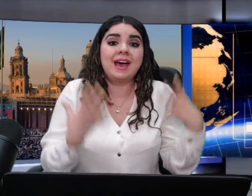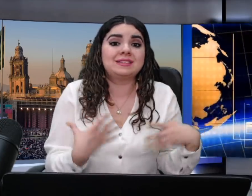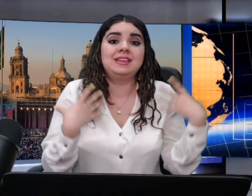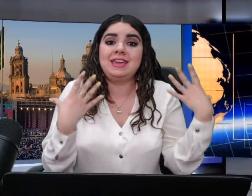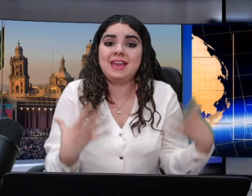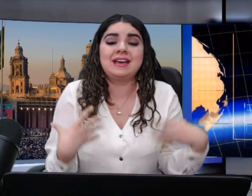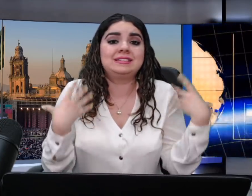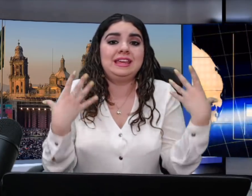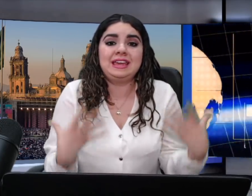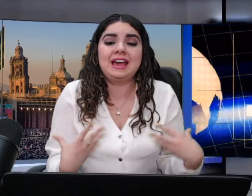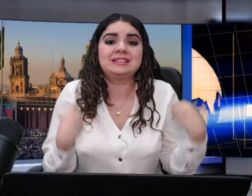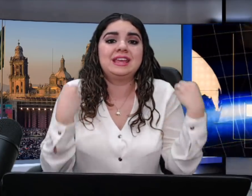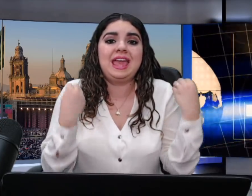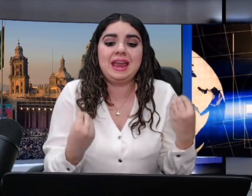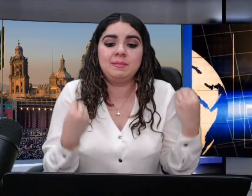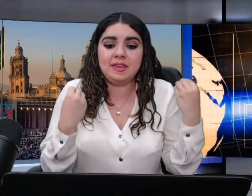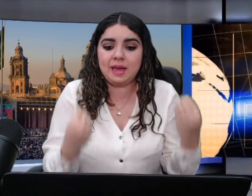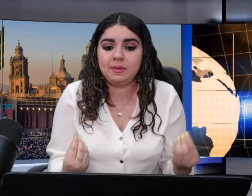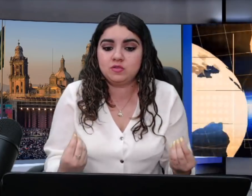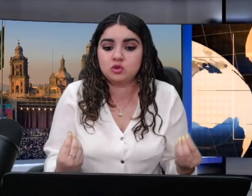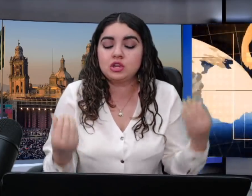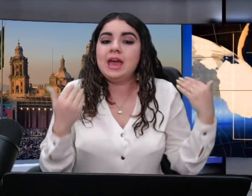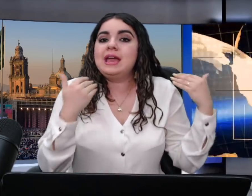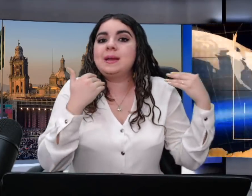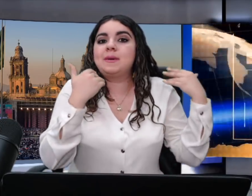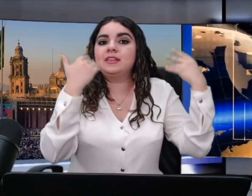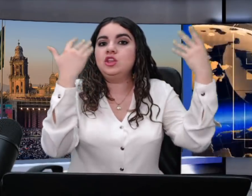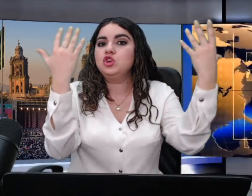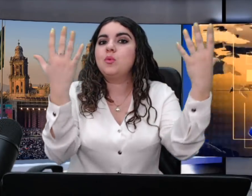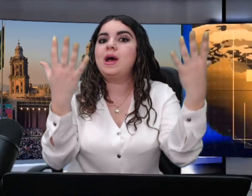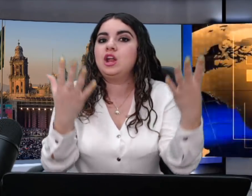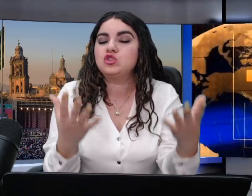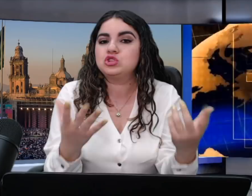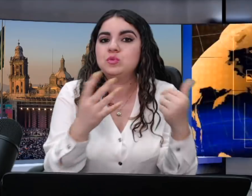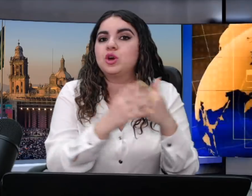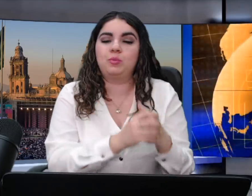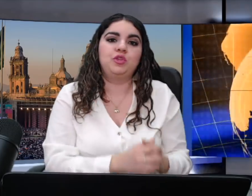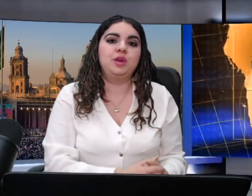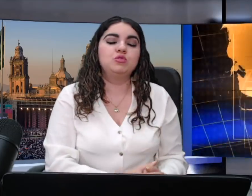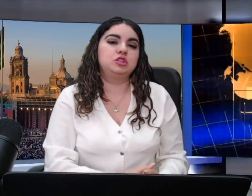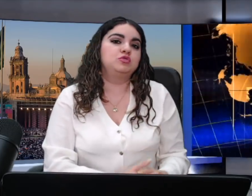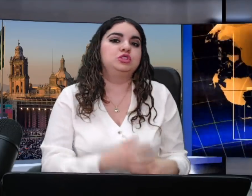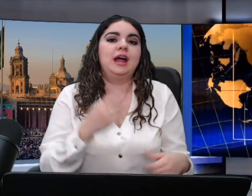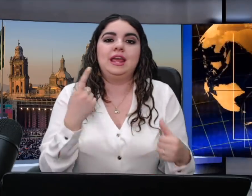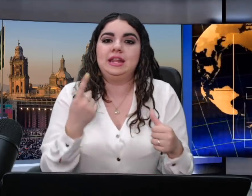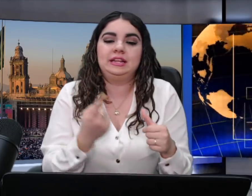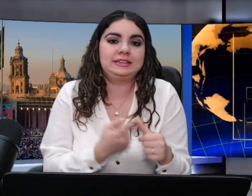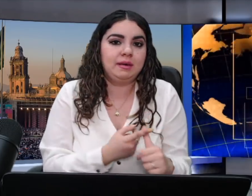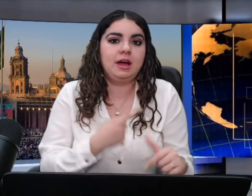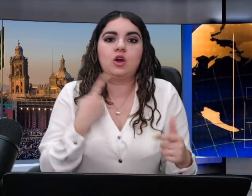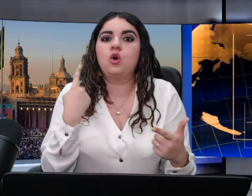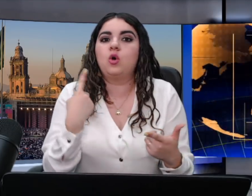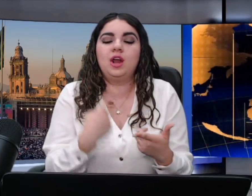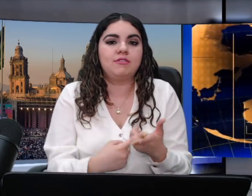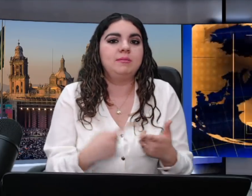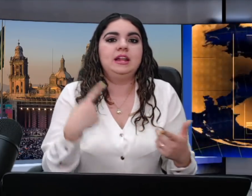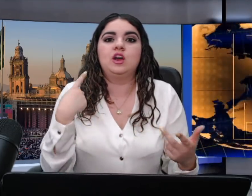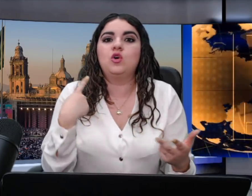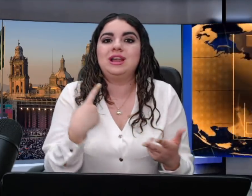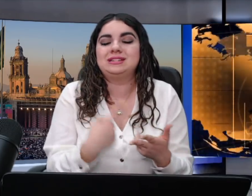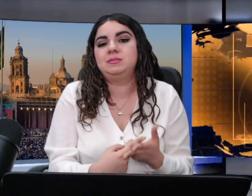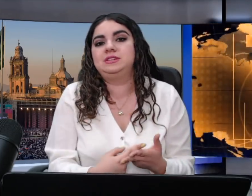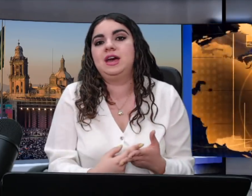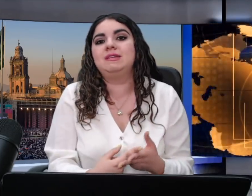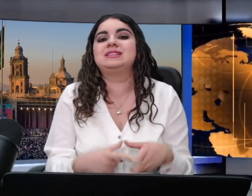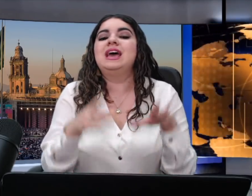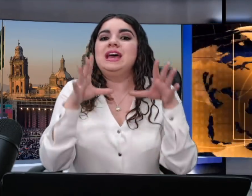estemos gaste y gaste y gaste en medicamentos y perdiendo valioso tiempo que podríamos disfrutar en el trabajo, con la familia,